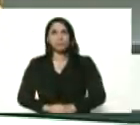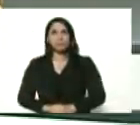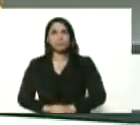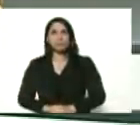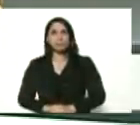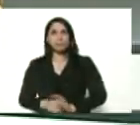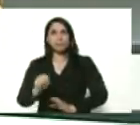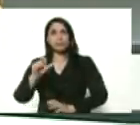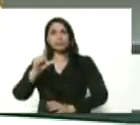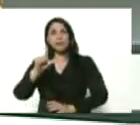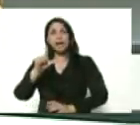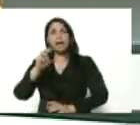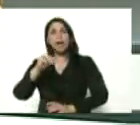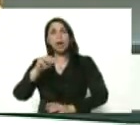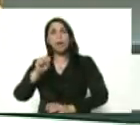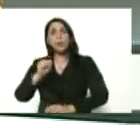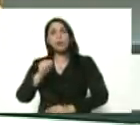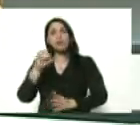Salmo número 20,